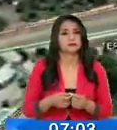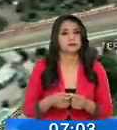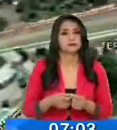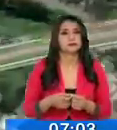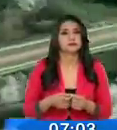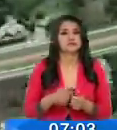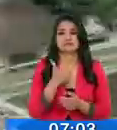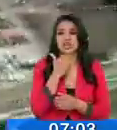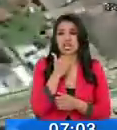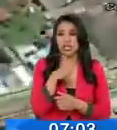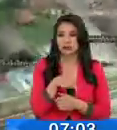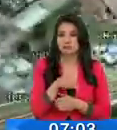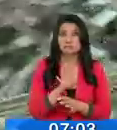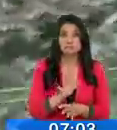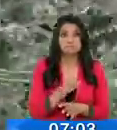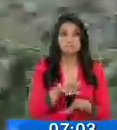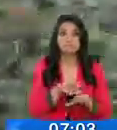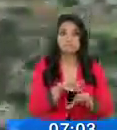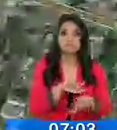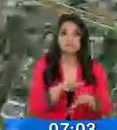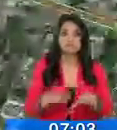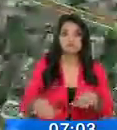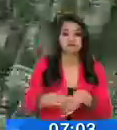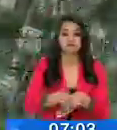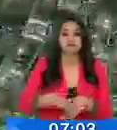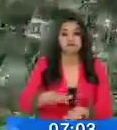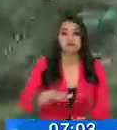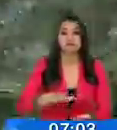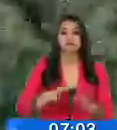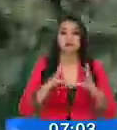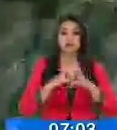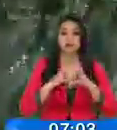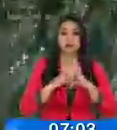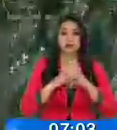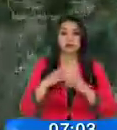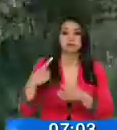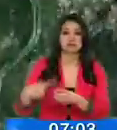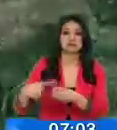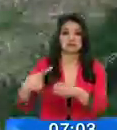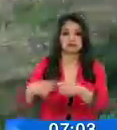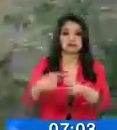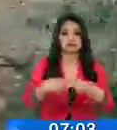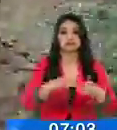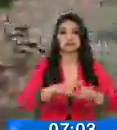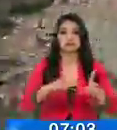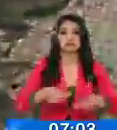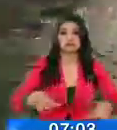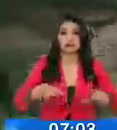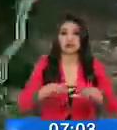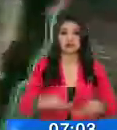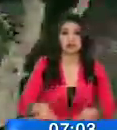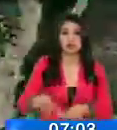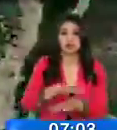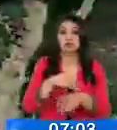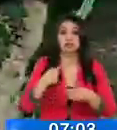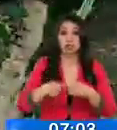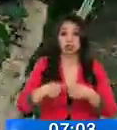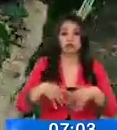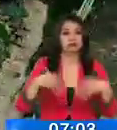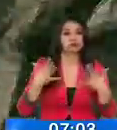algo congestionado. Esto es en el Valle de Tumbaco. Así que Quito, en diferentes partes de la urbe,